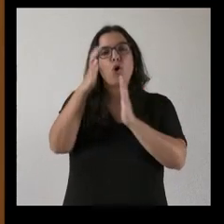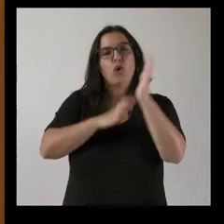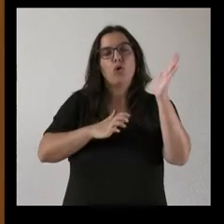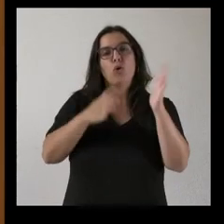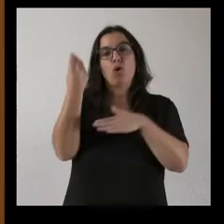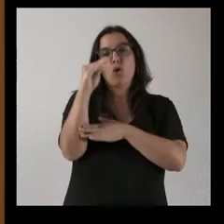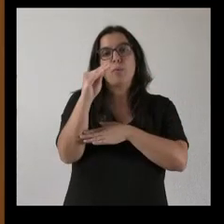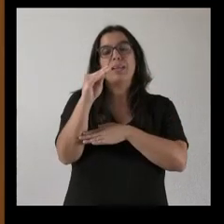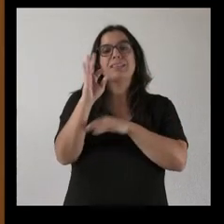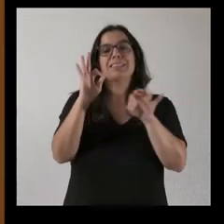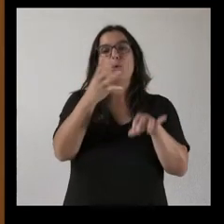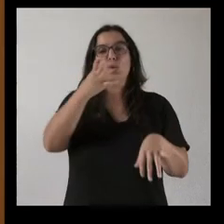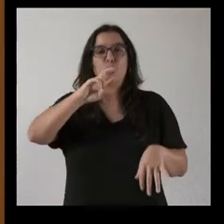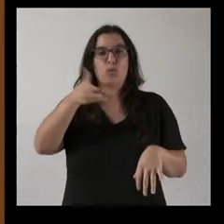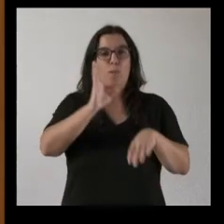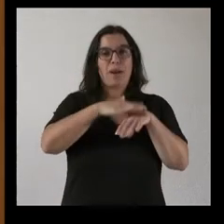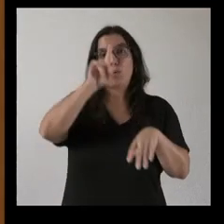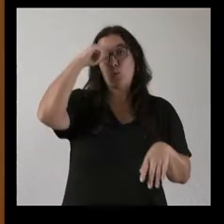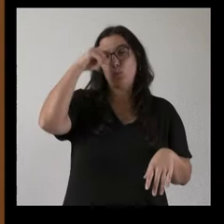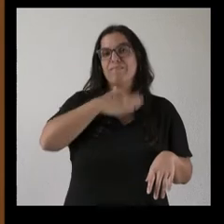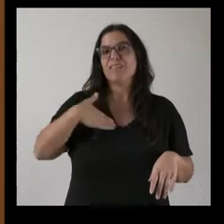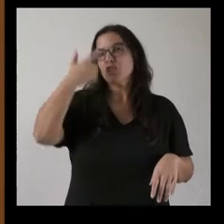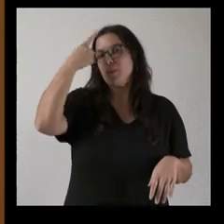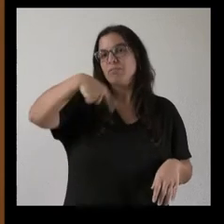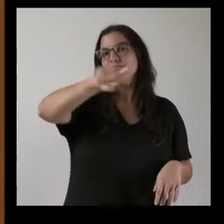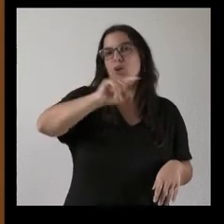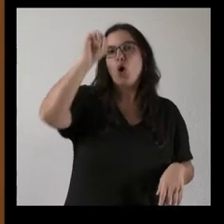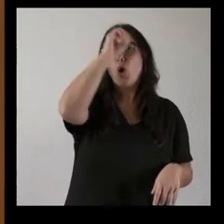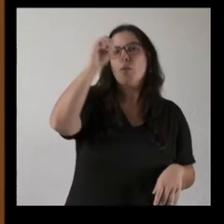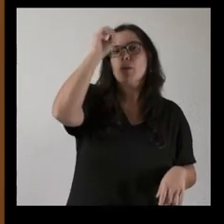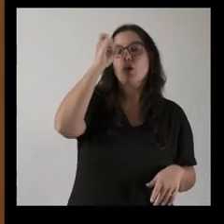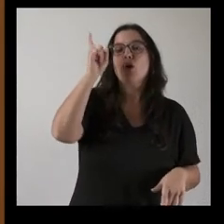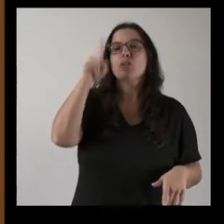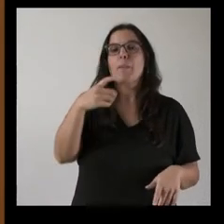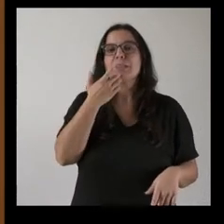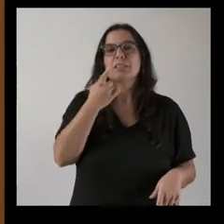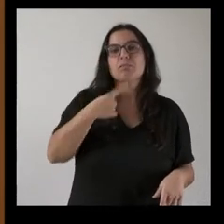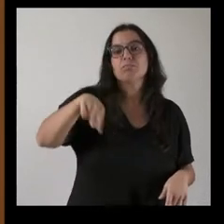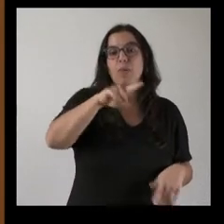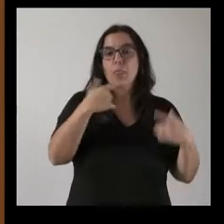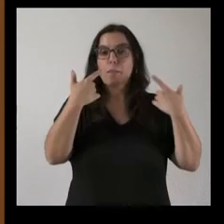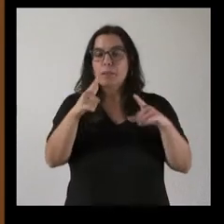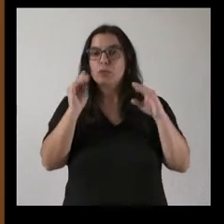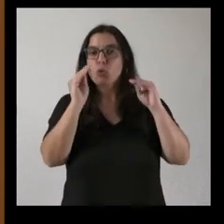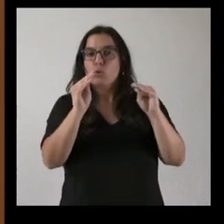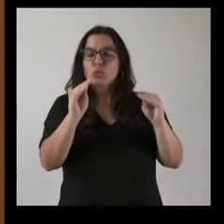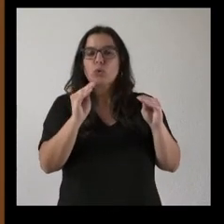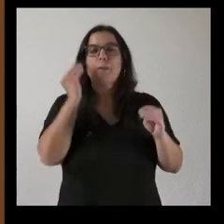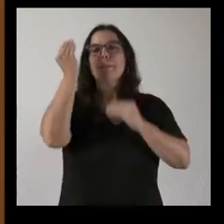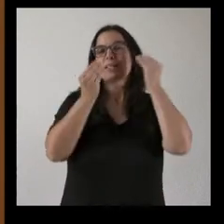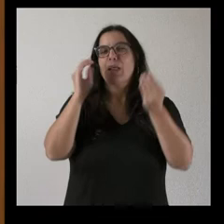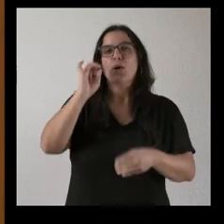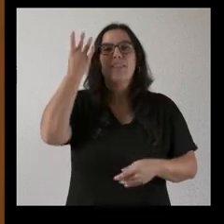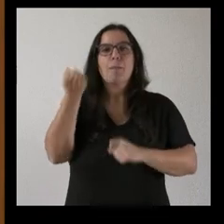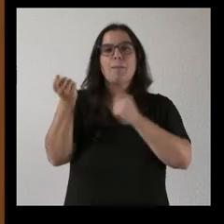euros para cultura Me gustaría saber su opinión al respecto Y si en algún momento la juntas o departamento se ha planteado alguna iniciativa de este